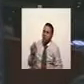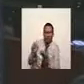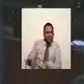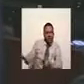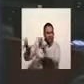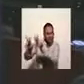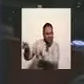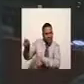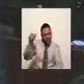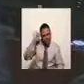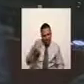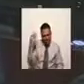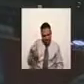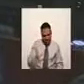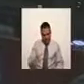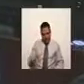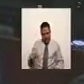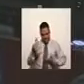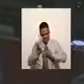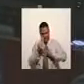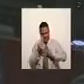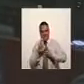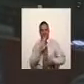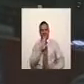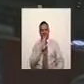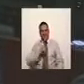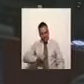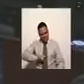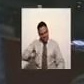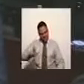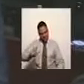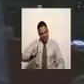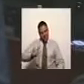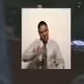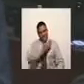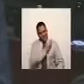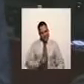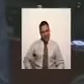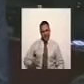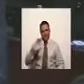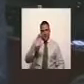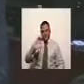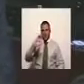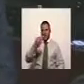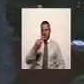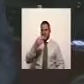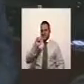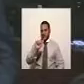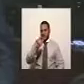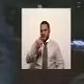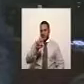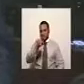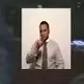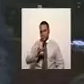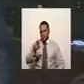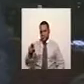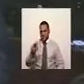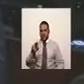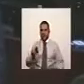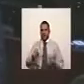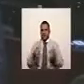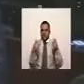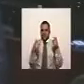creó especialmente con el liderazgo del presidente Chávez y del gobierno de Cuba, que es un organismo para